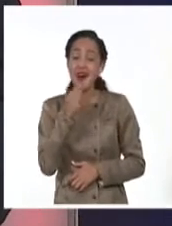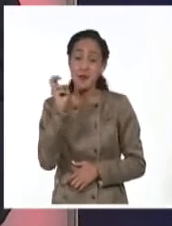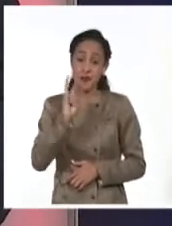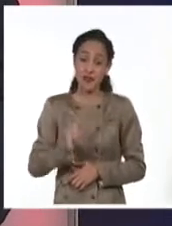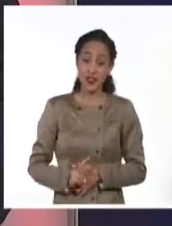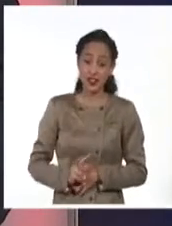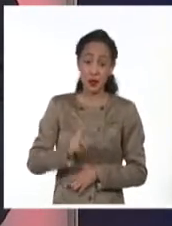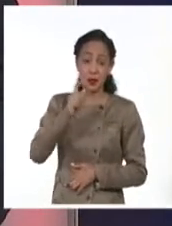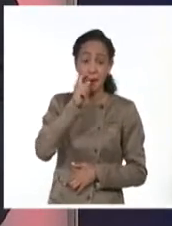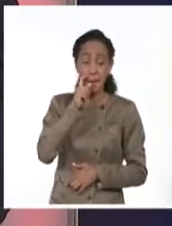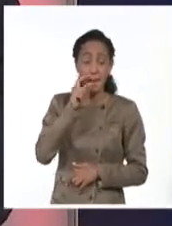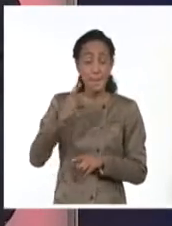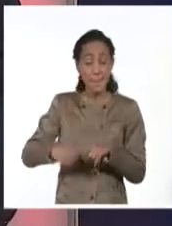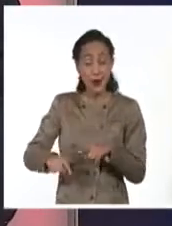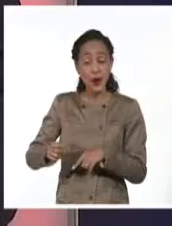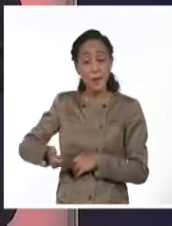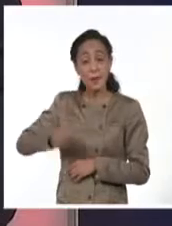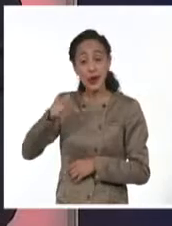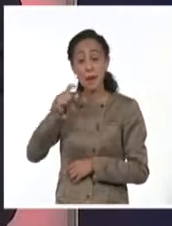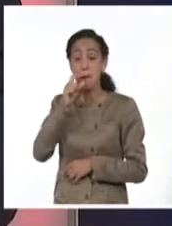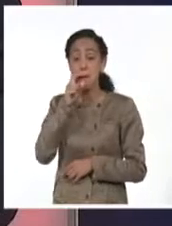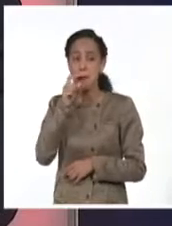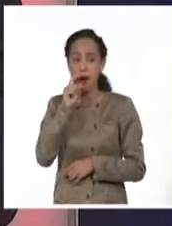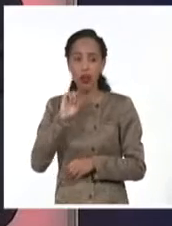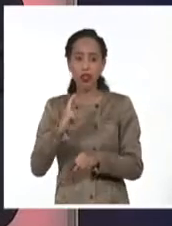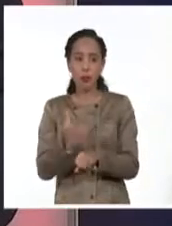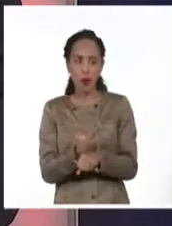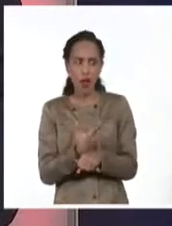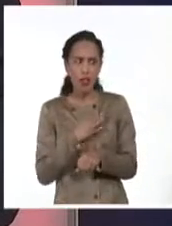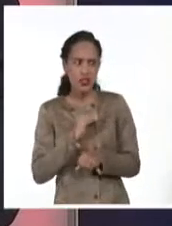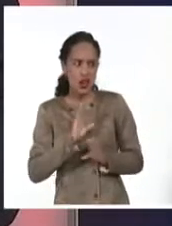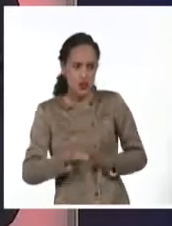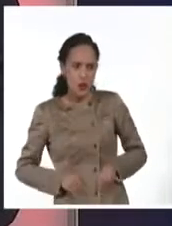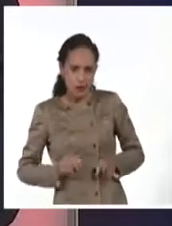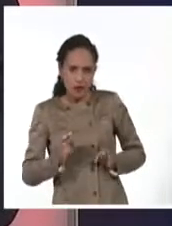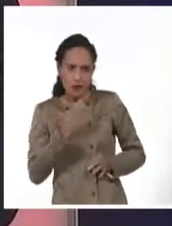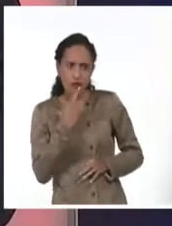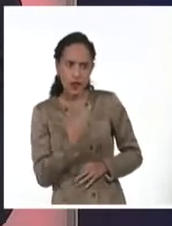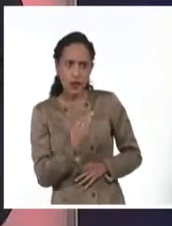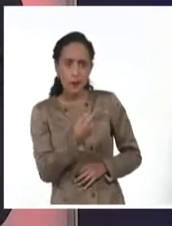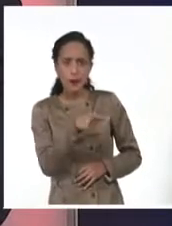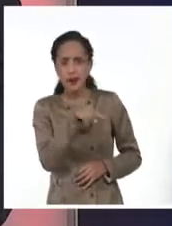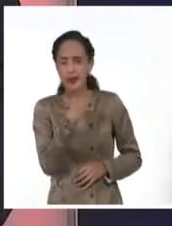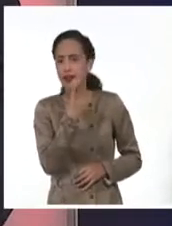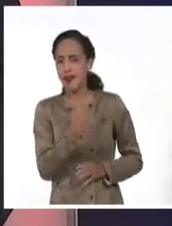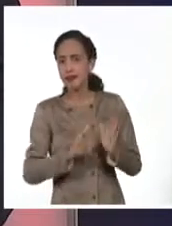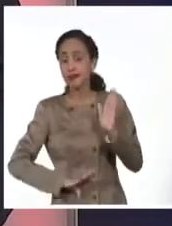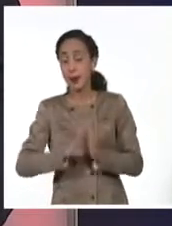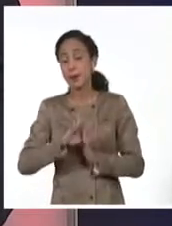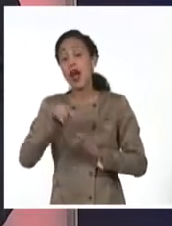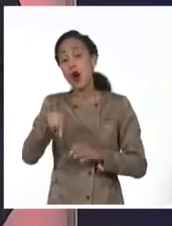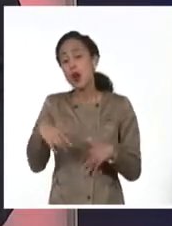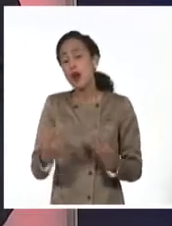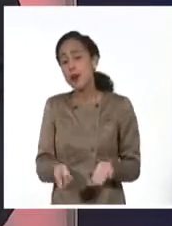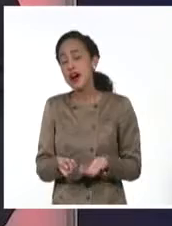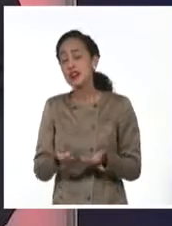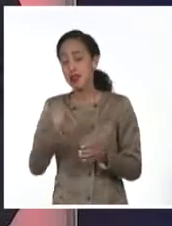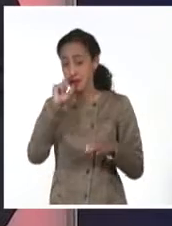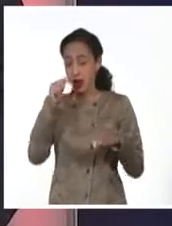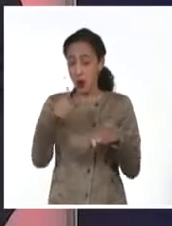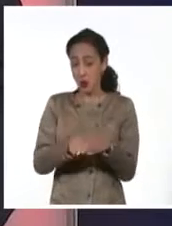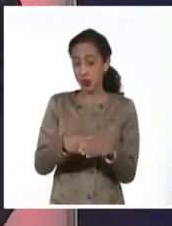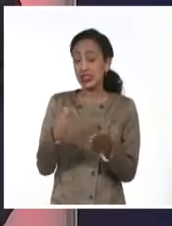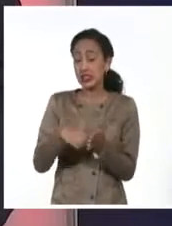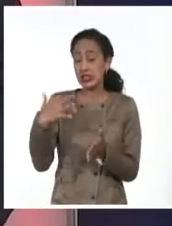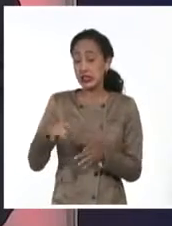Biden demoró en asumir. ¿Qué ha sucedido ahora? Bueno, los precios del combustible se han disparado tras la guerra en Ucrania y debido